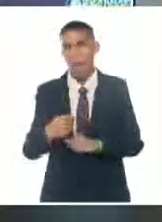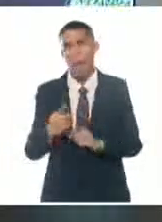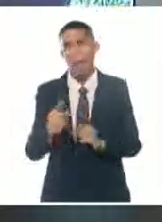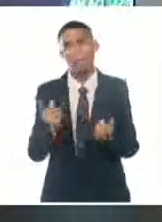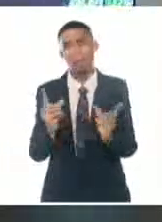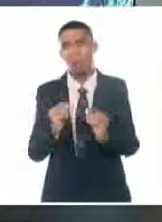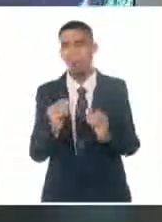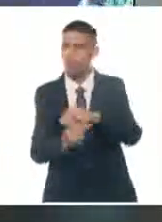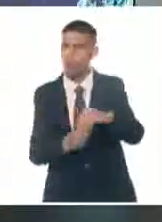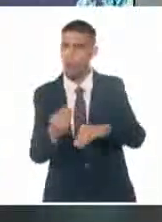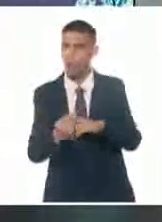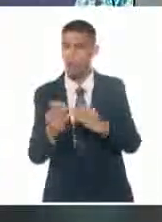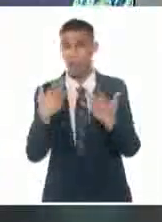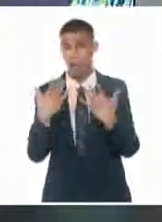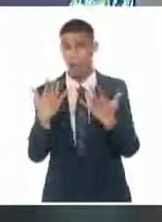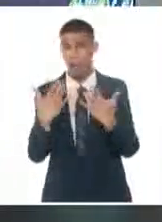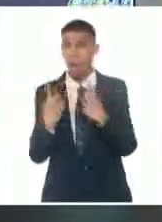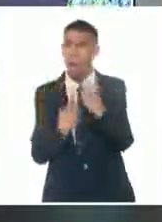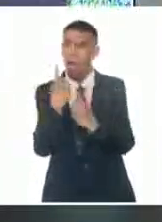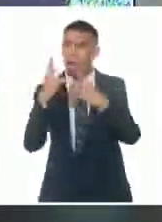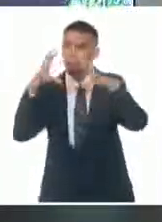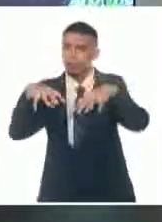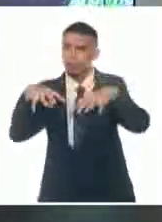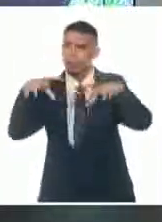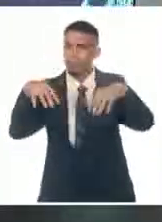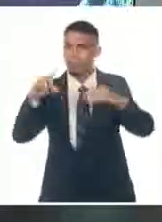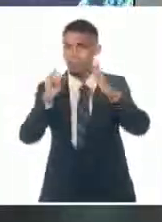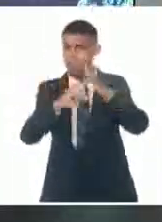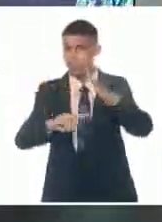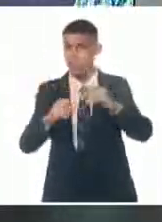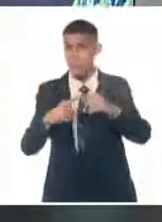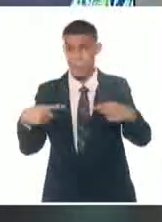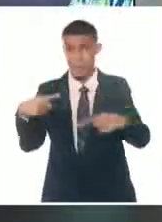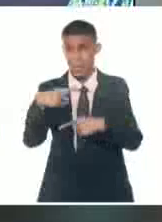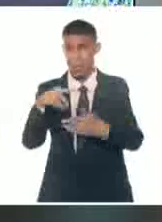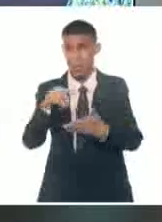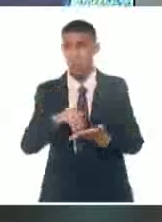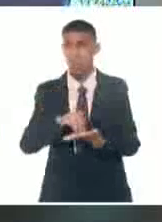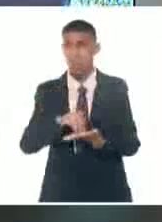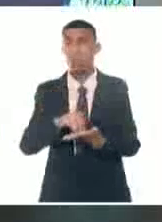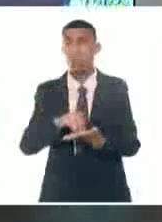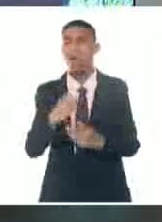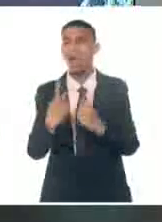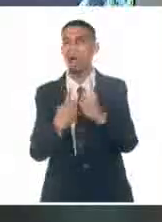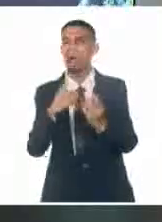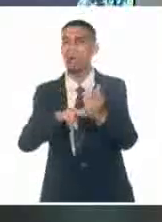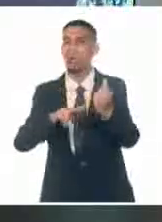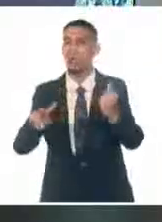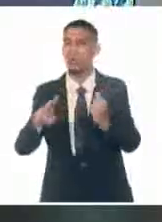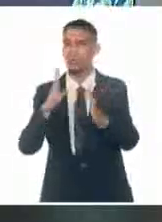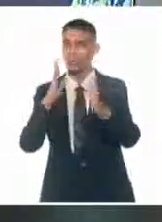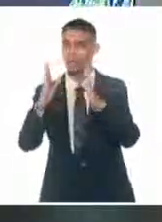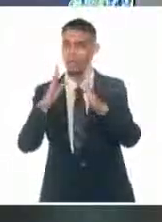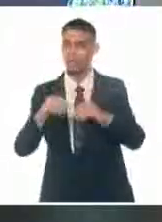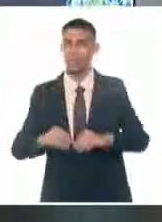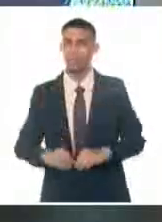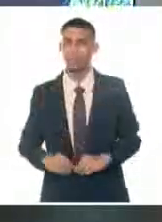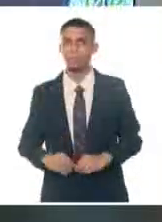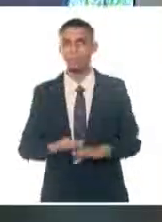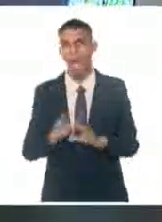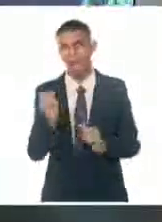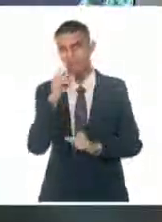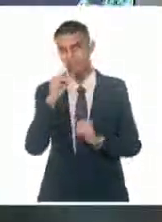condiciones del tiempo calor con algunos chubascos y tormentas eléctricas, principalmente en zonas del interior y sur del país. Esto es todo en cuanto a la información